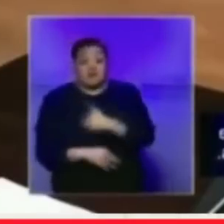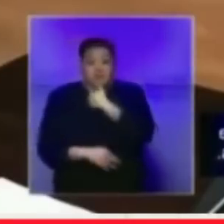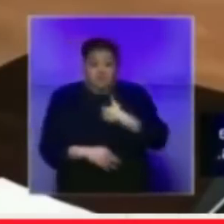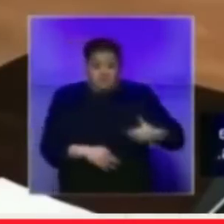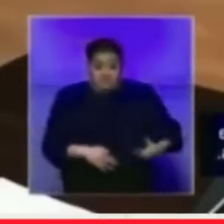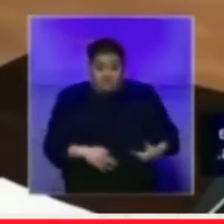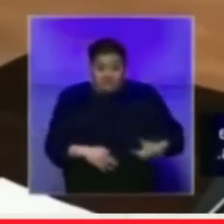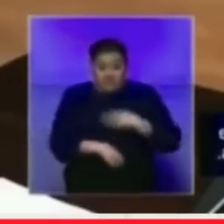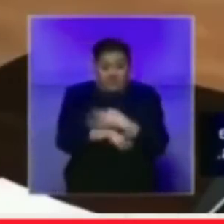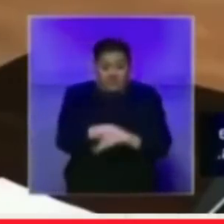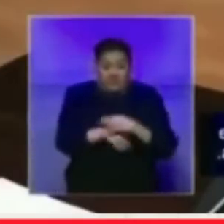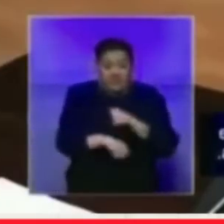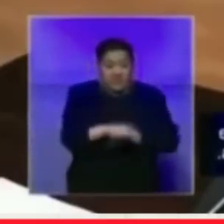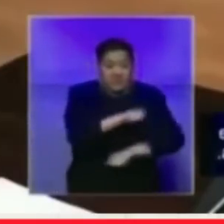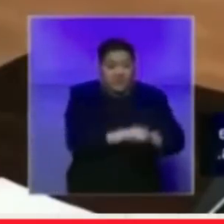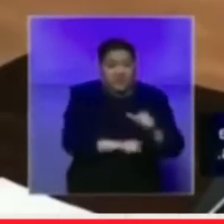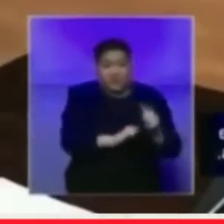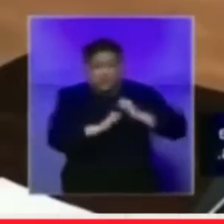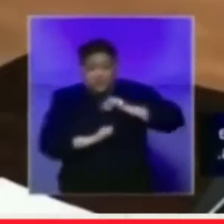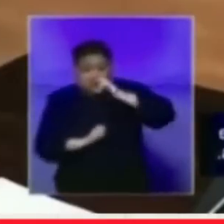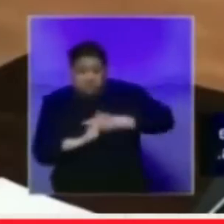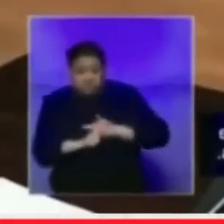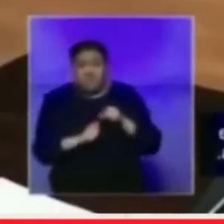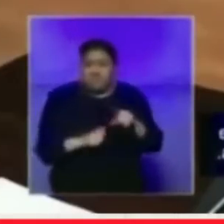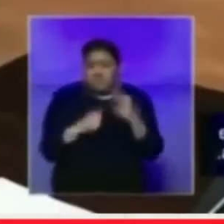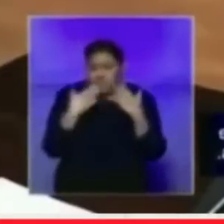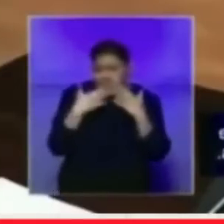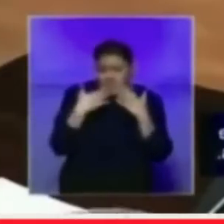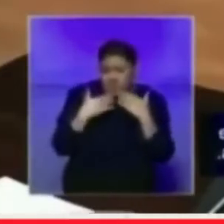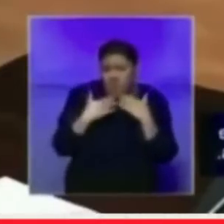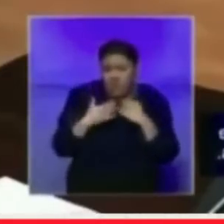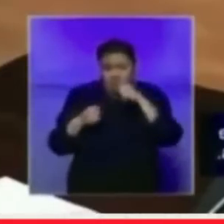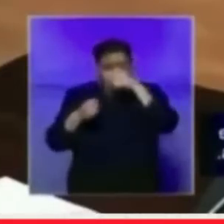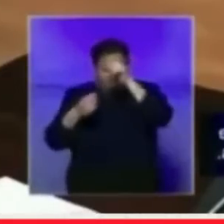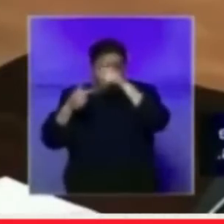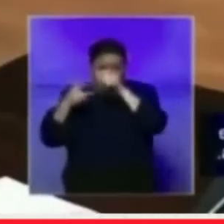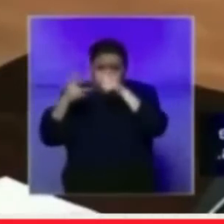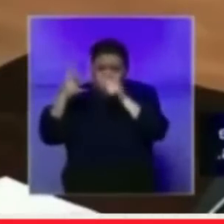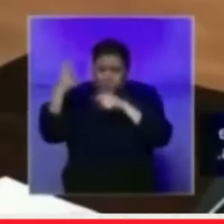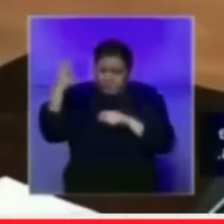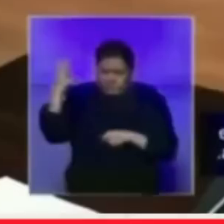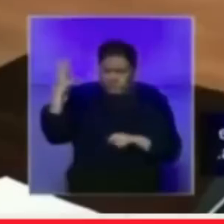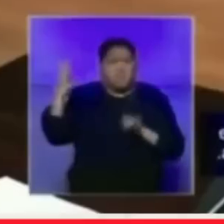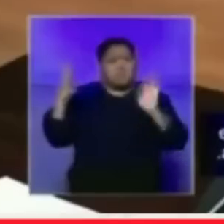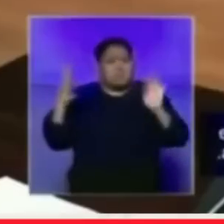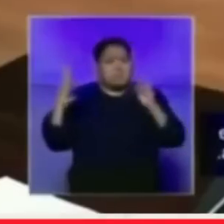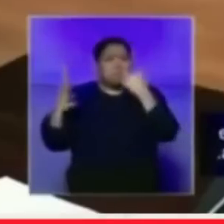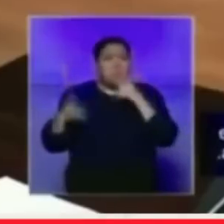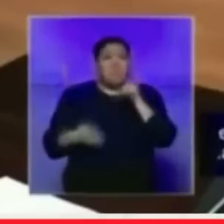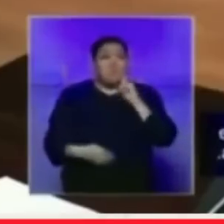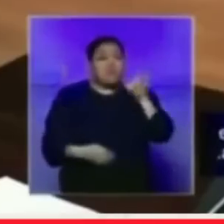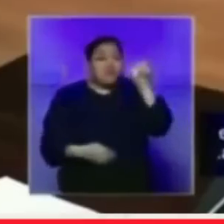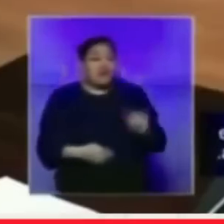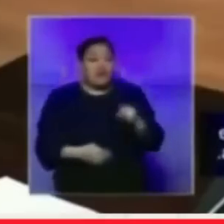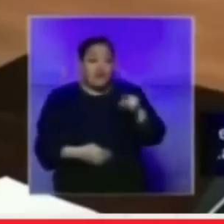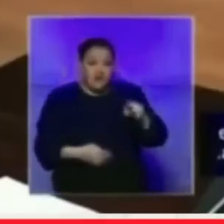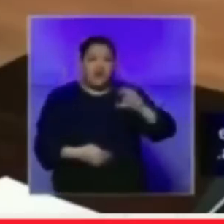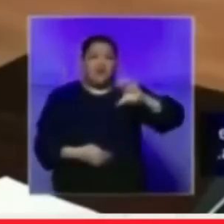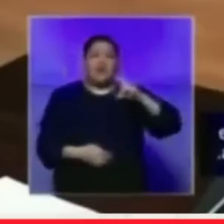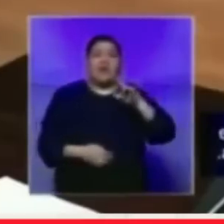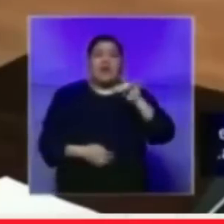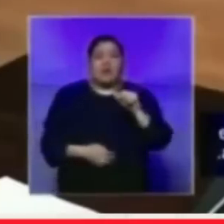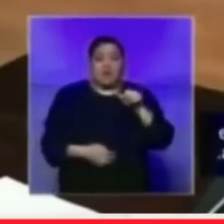constitucional, interina, sustituta o provisional. Por lo tanto, en el dictamen se concluye que la ciudadana Claudia Sheinbaum